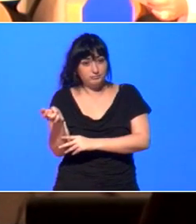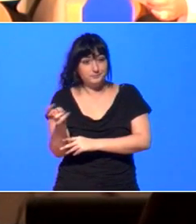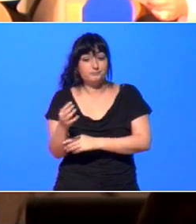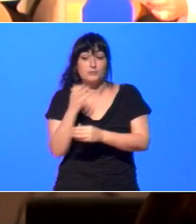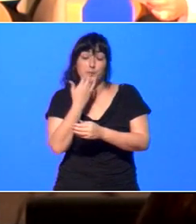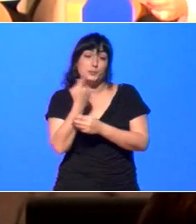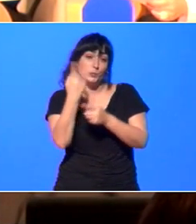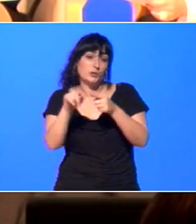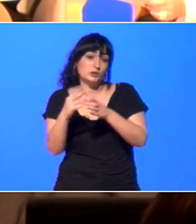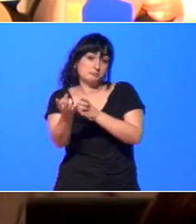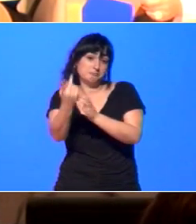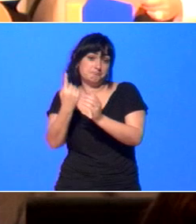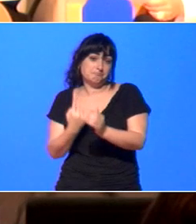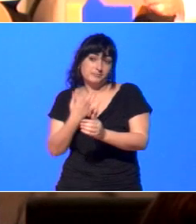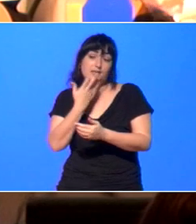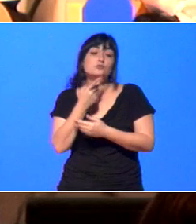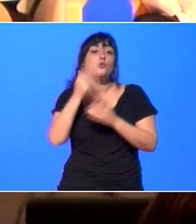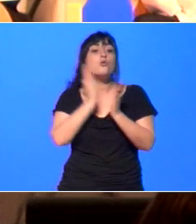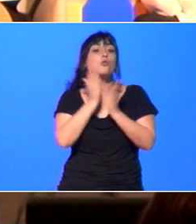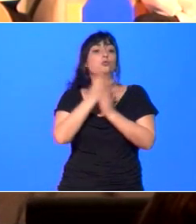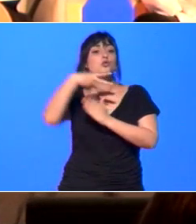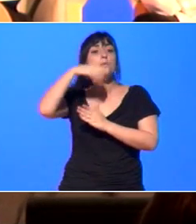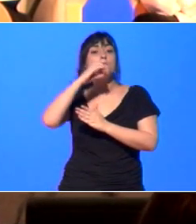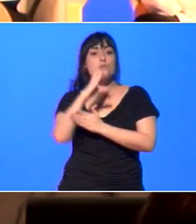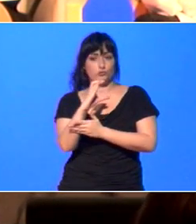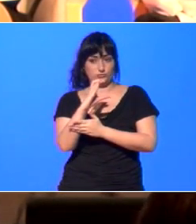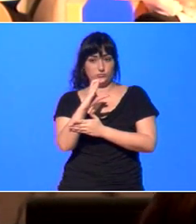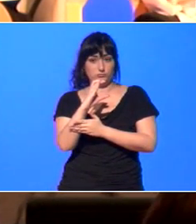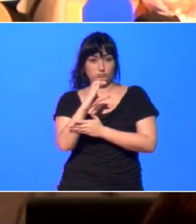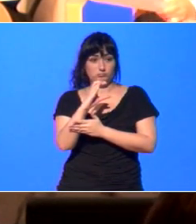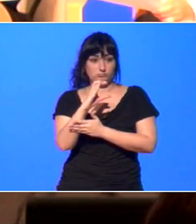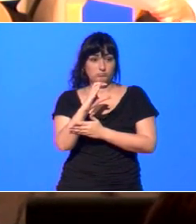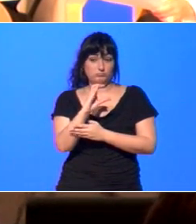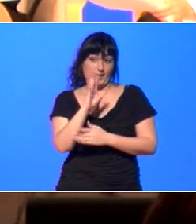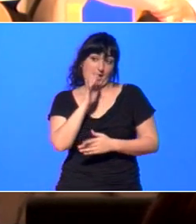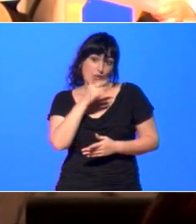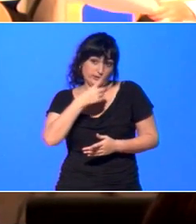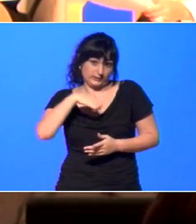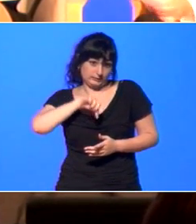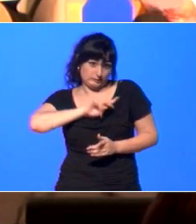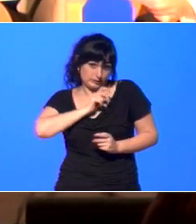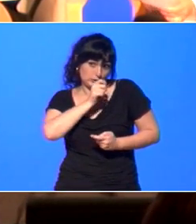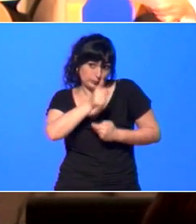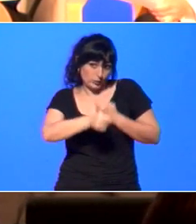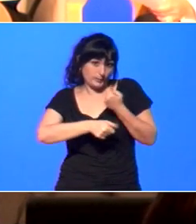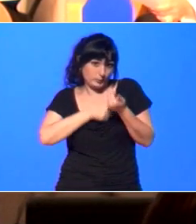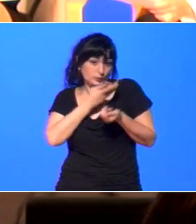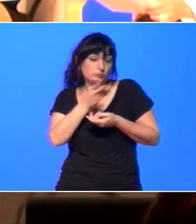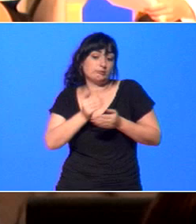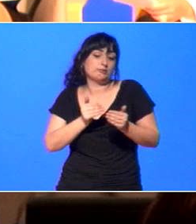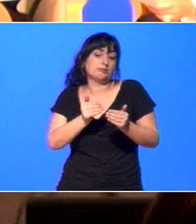cosas últimas que ha hecho es un curso MOOC, que ahora ya también estamos acercándonos a la formación